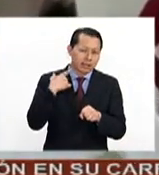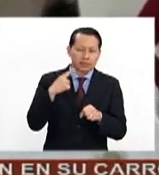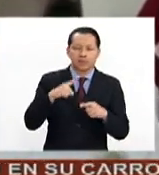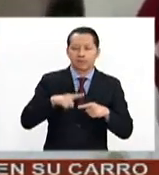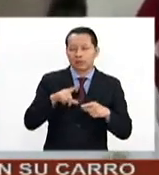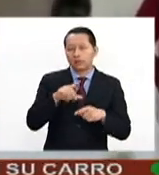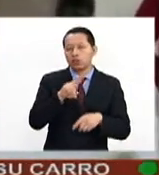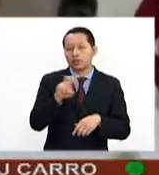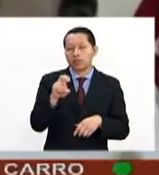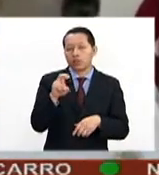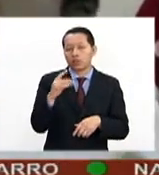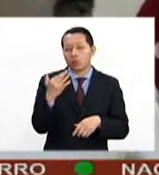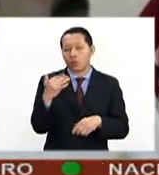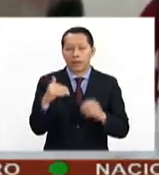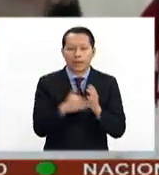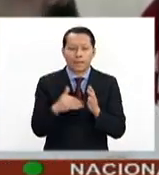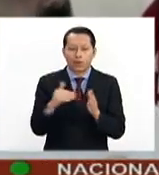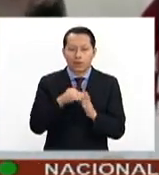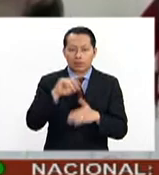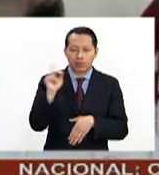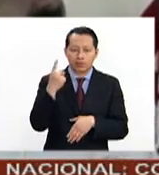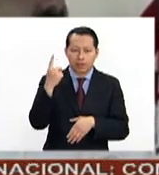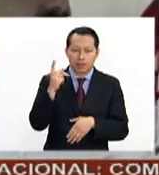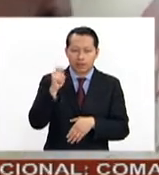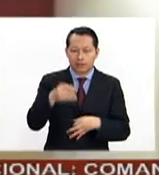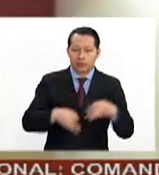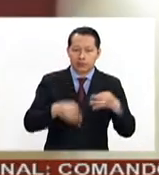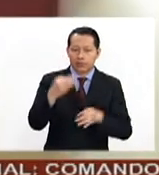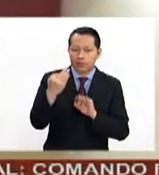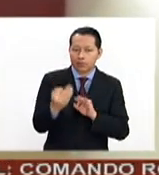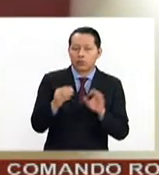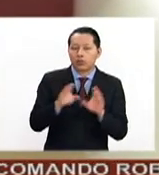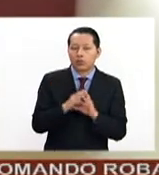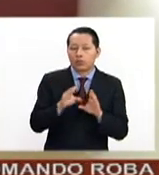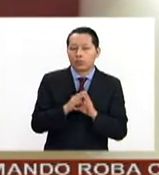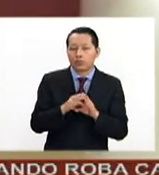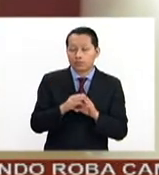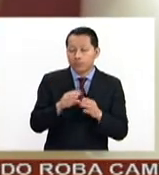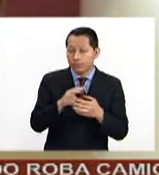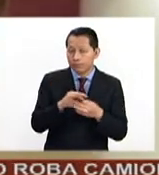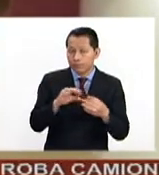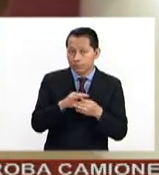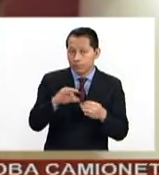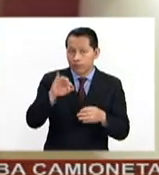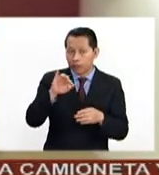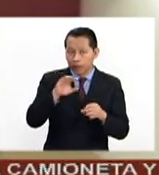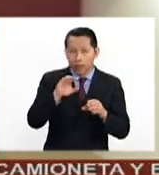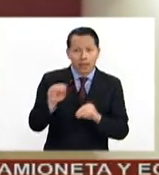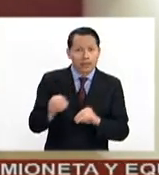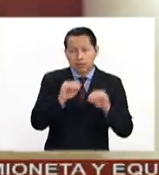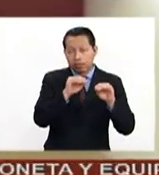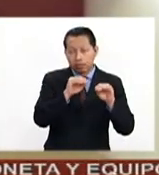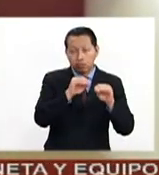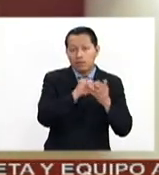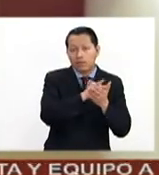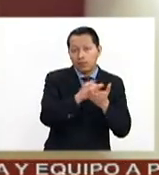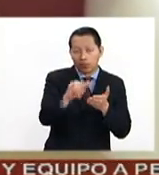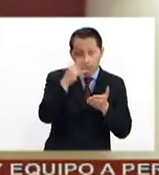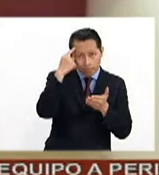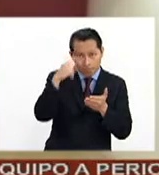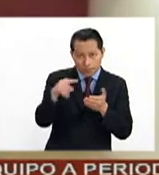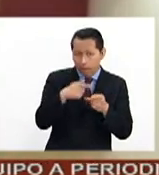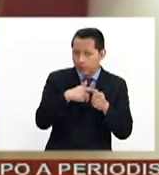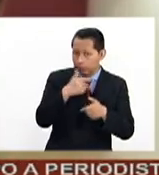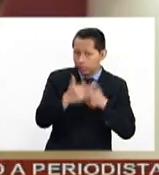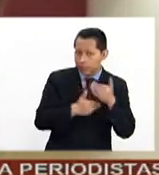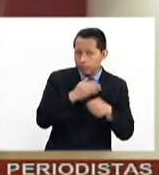por 250 millones de dólares. Una audiencia será quien determine si será trasladado a Nueva York para seguir su